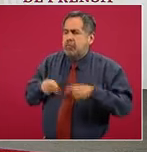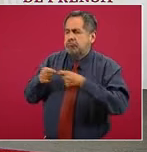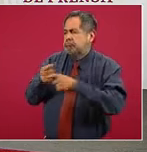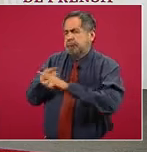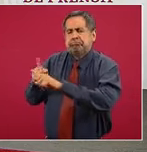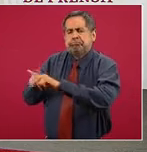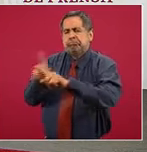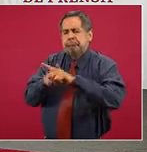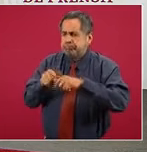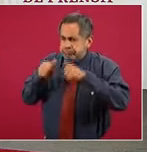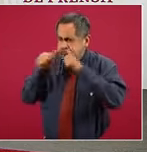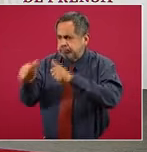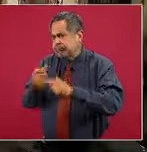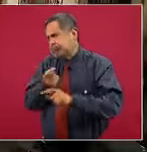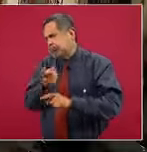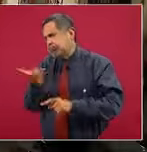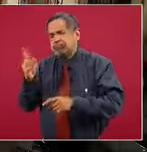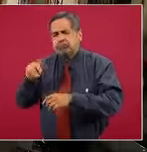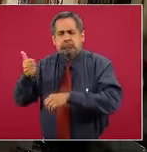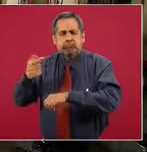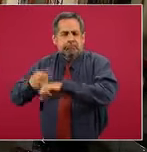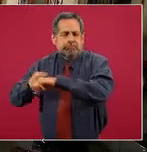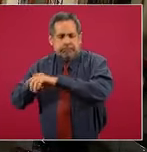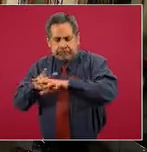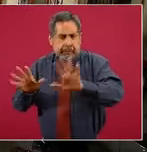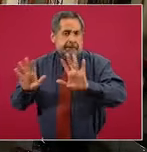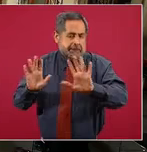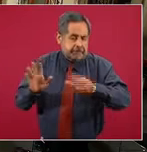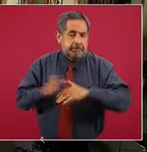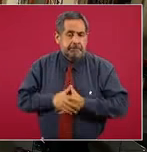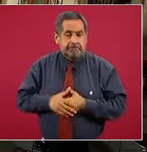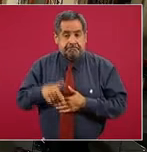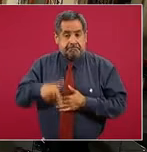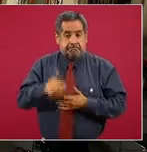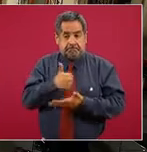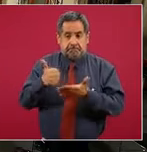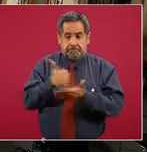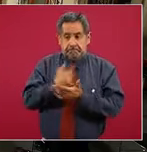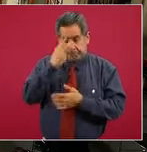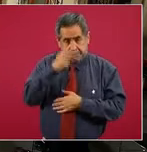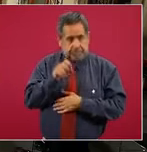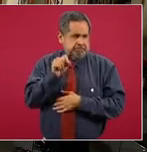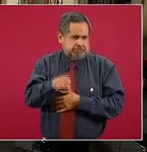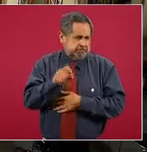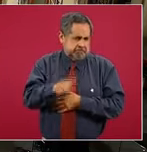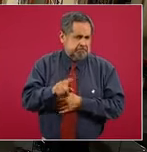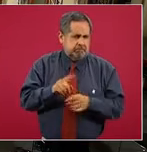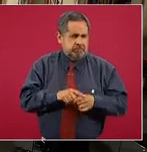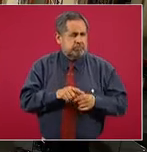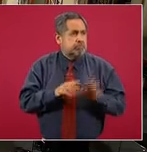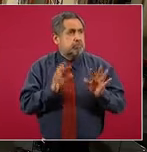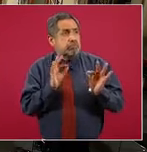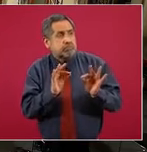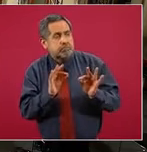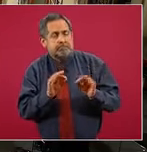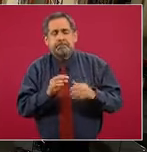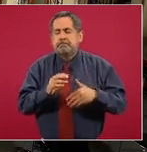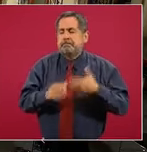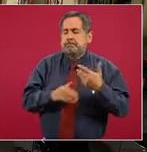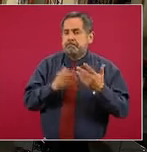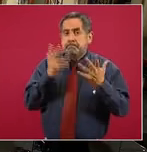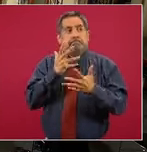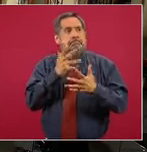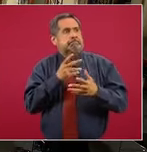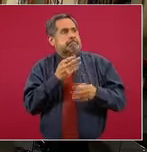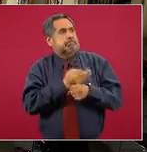atención retrasada para otros problemas. En la Ciudad de México esto pasó, y lo que hemos estado haciendo, y lo hemos estado,